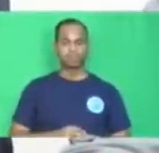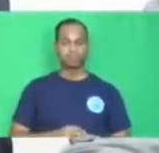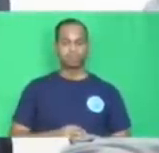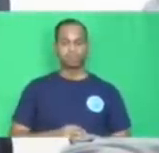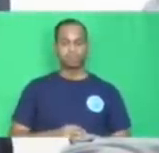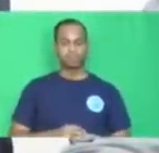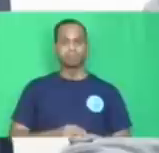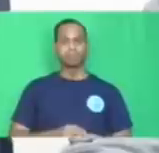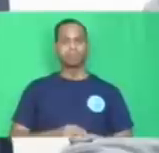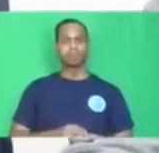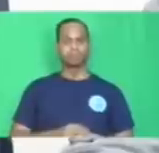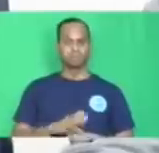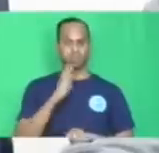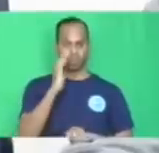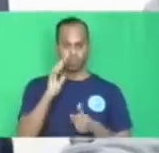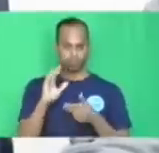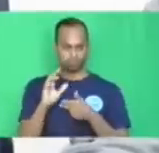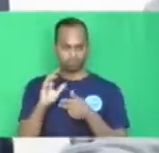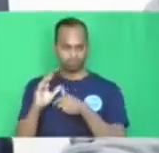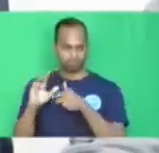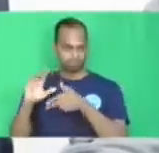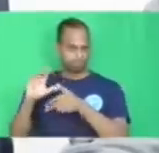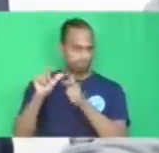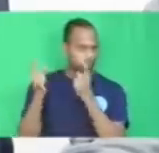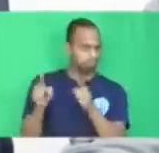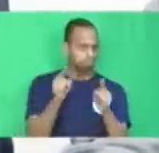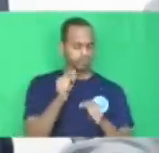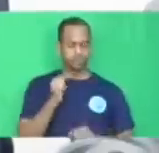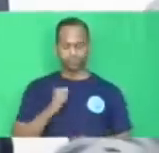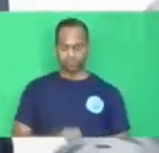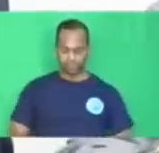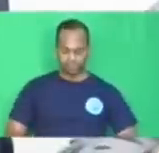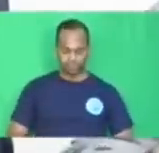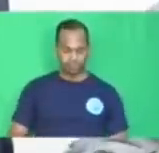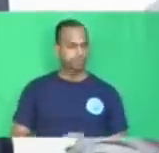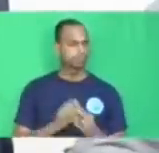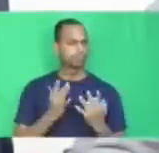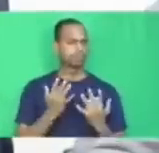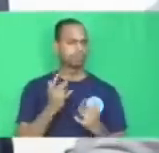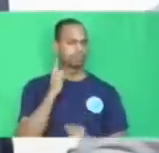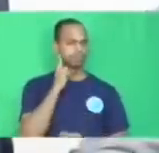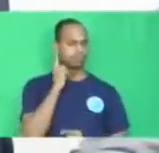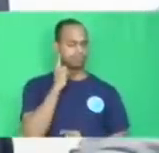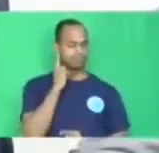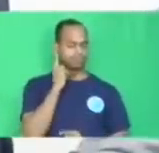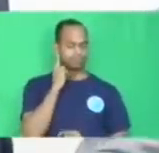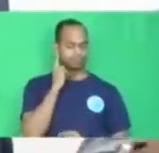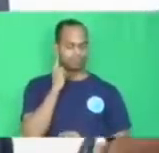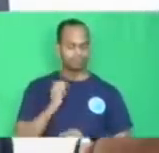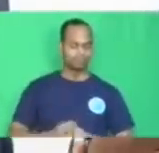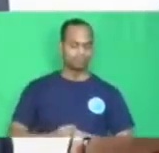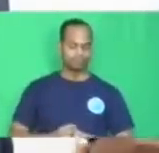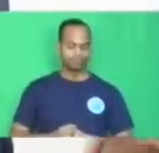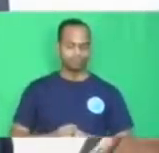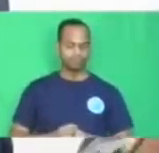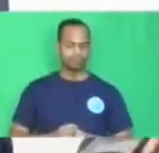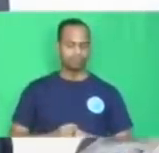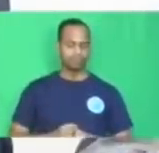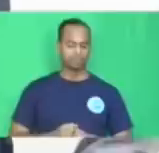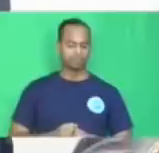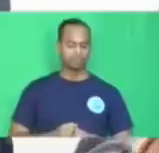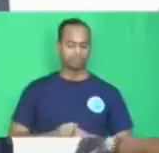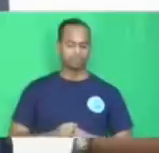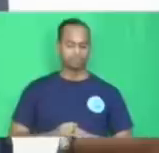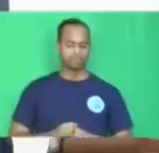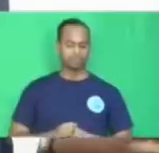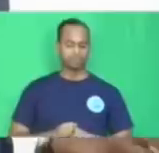en virtud de las proyecciones que tenemos ya de disminución de lluvia y que todo nuestro país pues se integre a las labores. En el